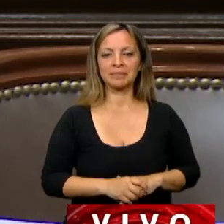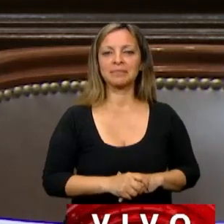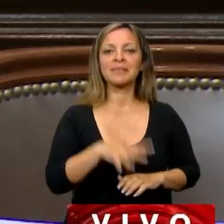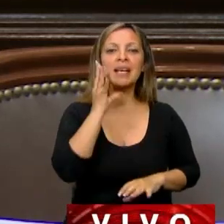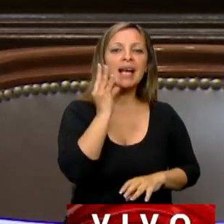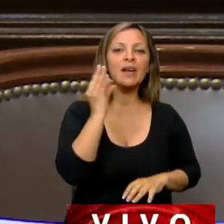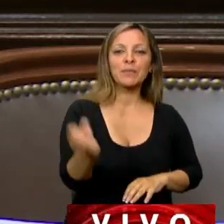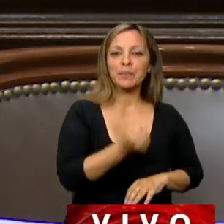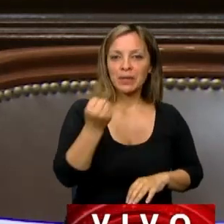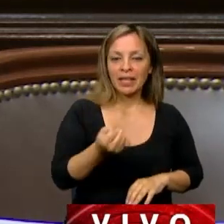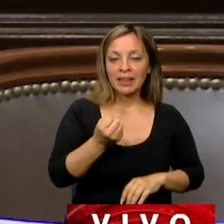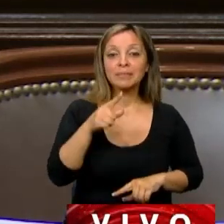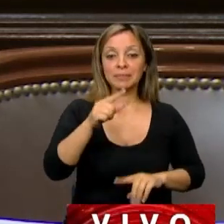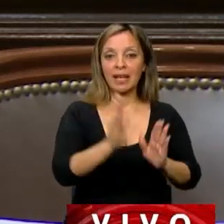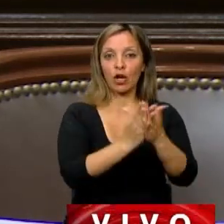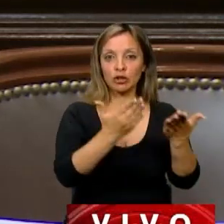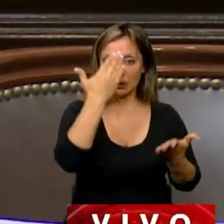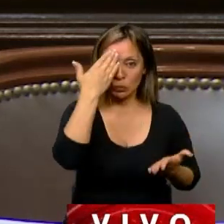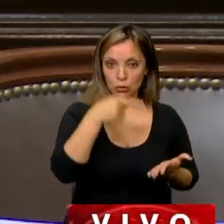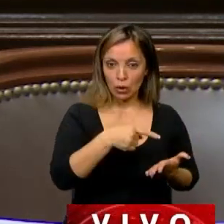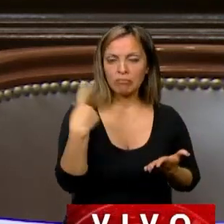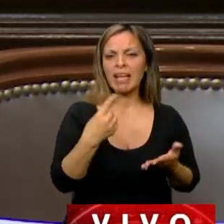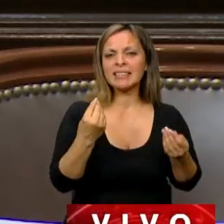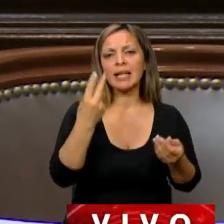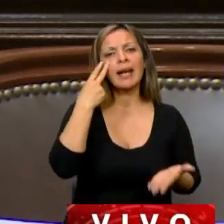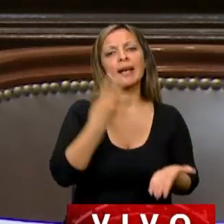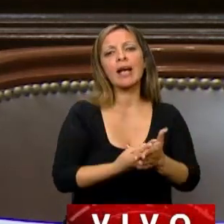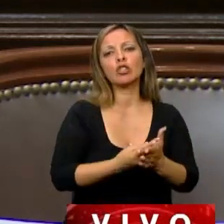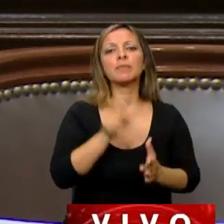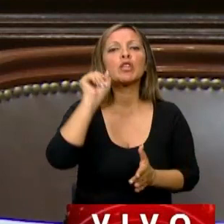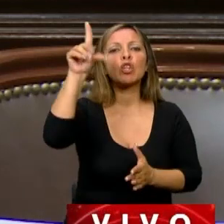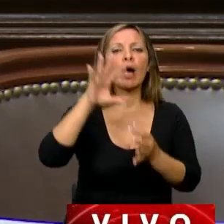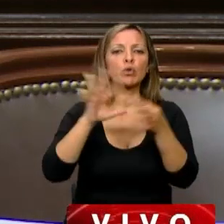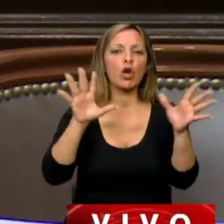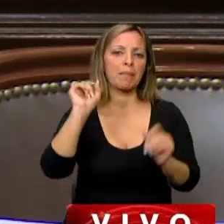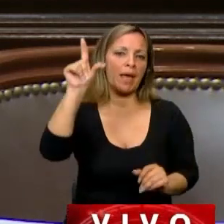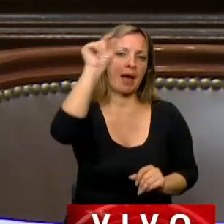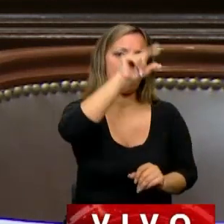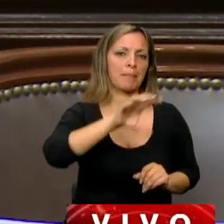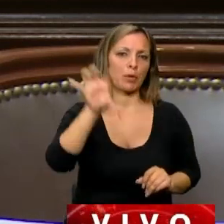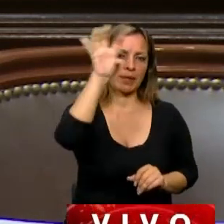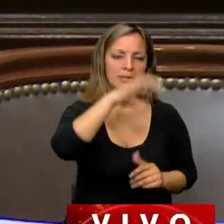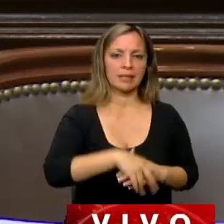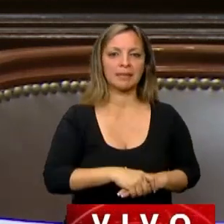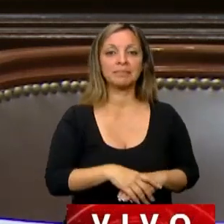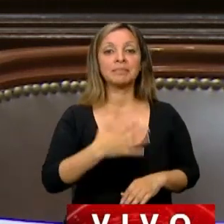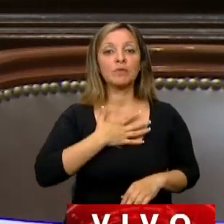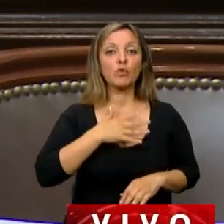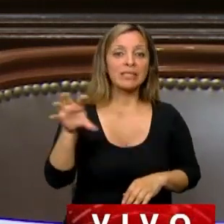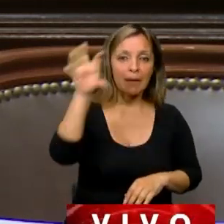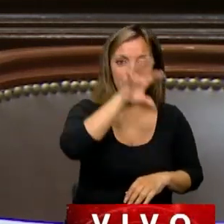el reconocimiento en nuestra Constitución de las autonomías provinciales. Señores diputados, nuestras provincias